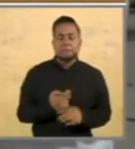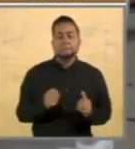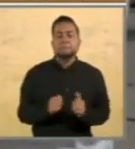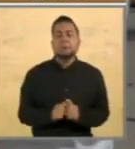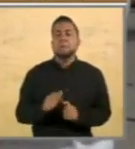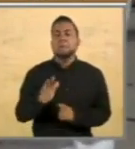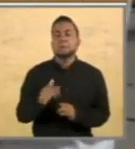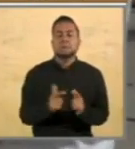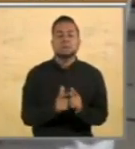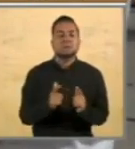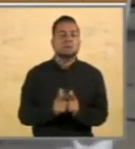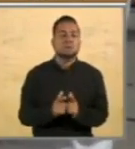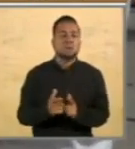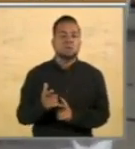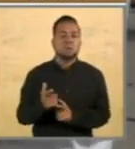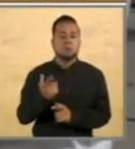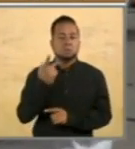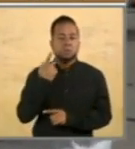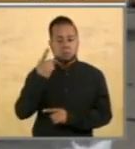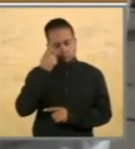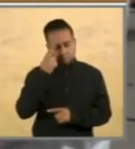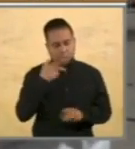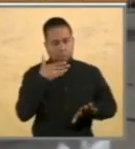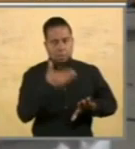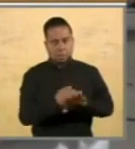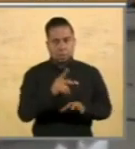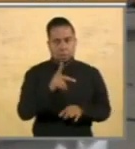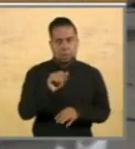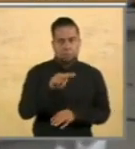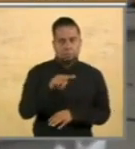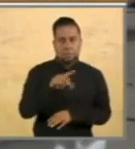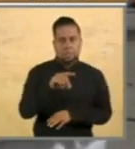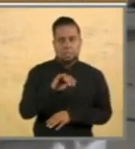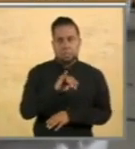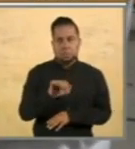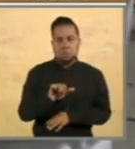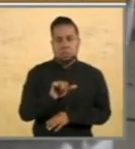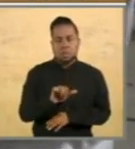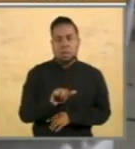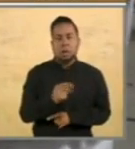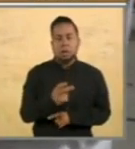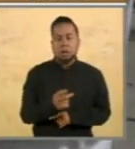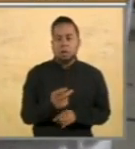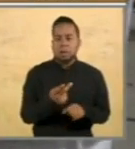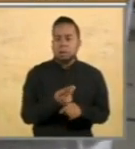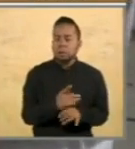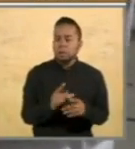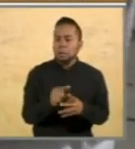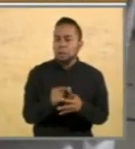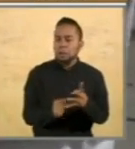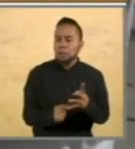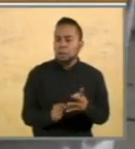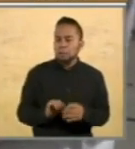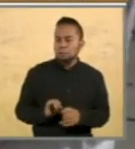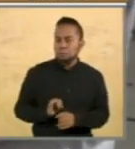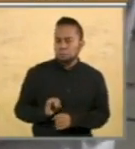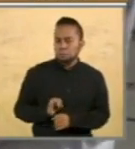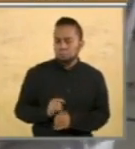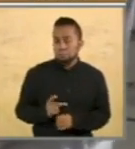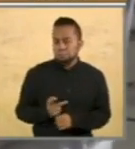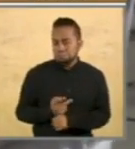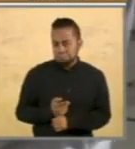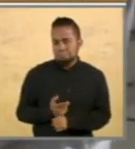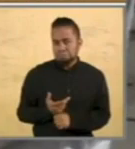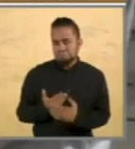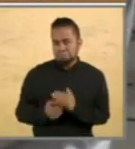aparente grupo armado que amenazó a Guadalupe Díaz Pantoja Sí Son detalles interesantes está actuando Precisamente